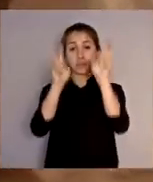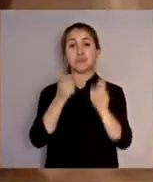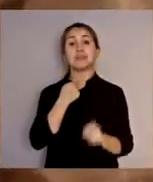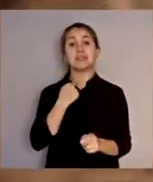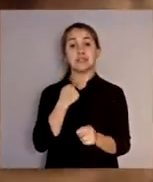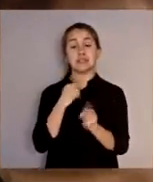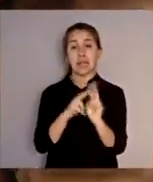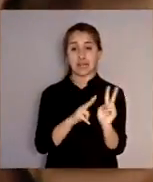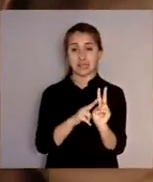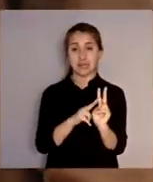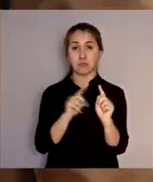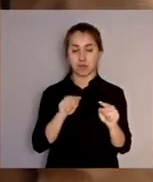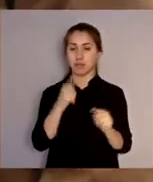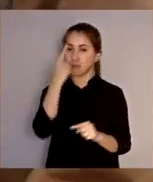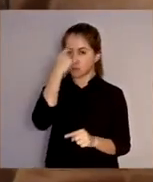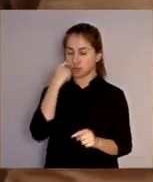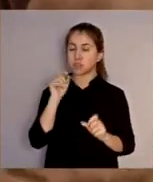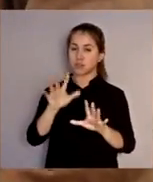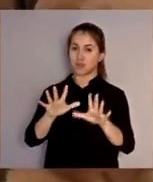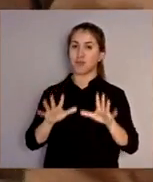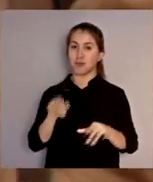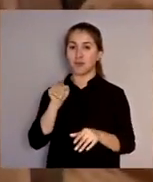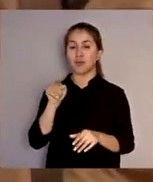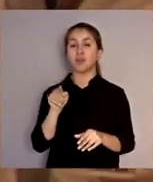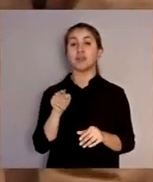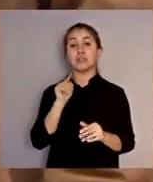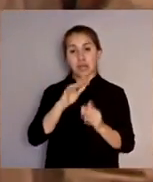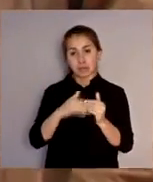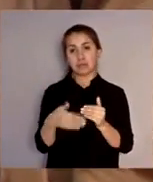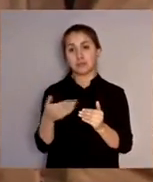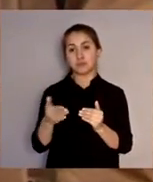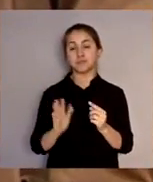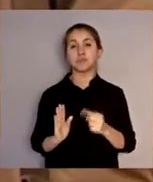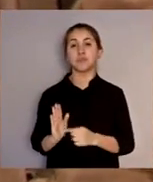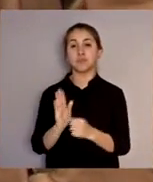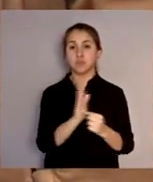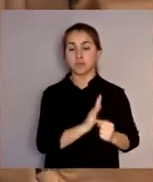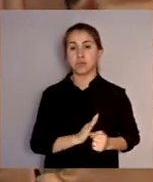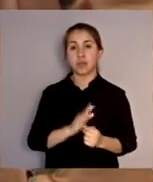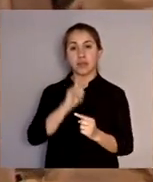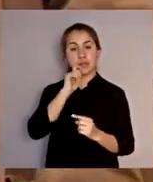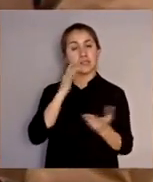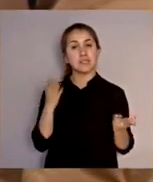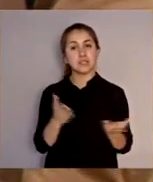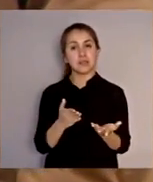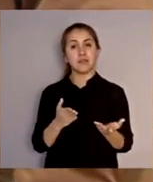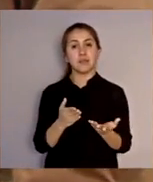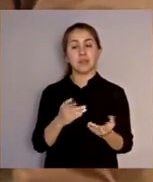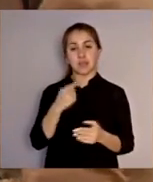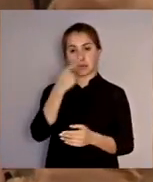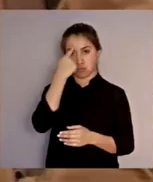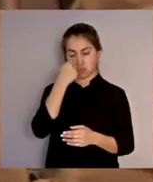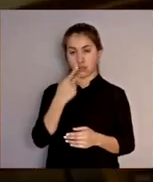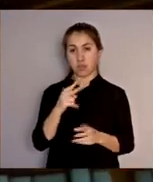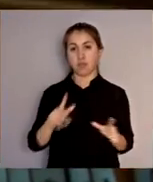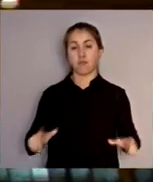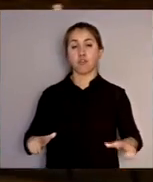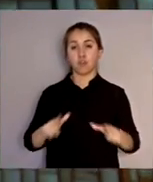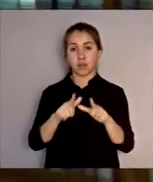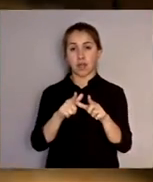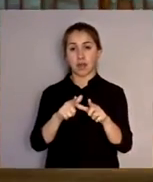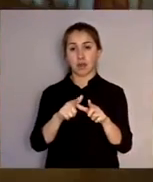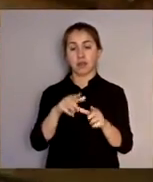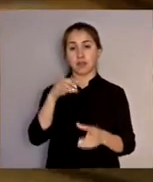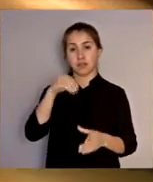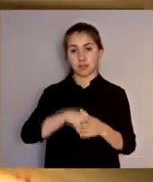que hemos hecho ha sido este museo. Uh-huh. Y ahí adelante vamos a mostrarles lo que significa, lo que es el Museo de los Volcanes. Esto